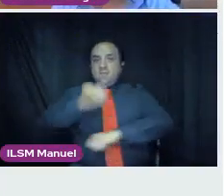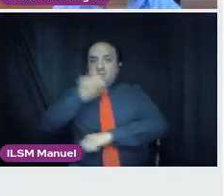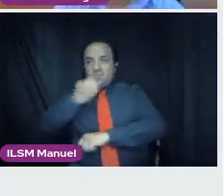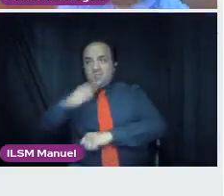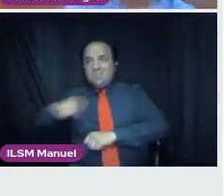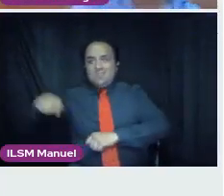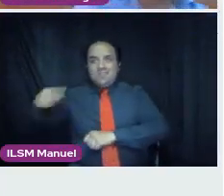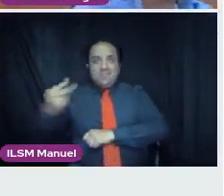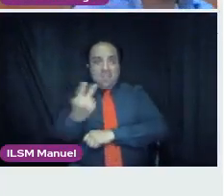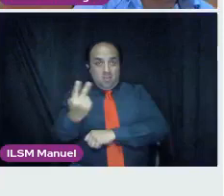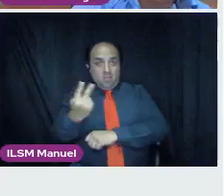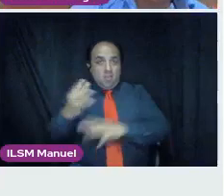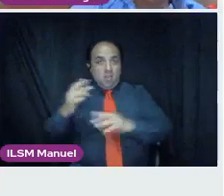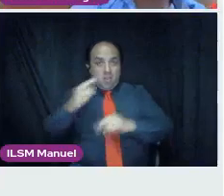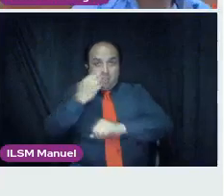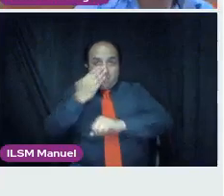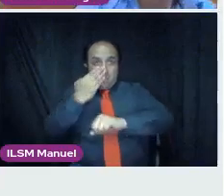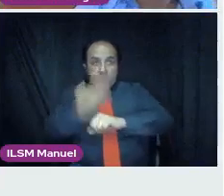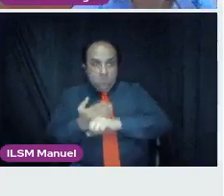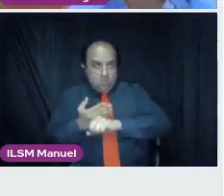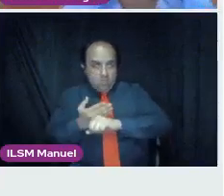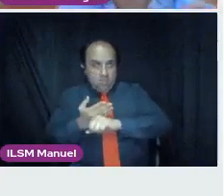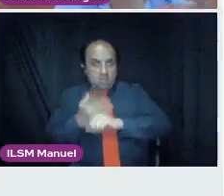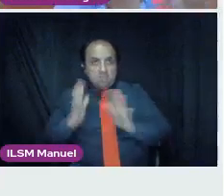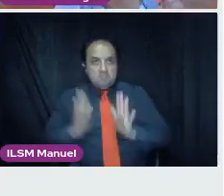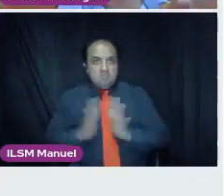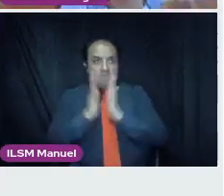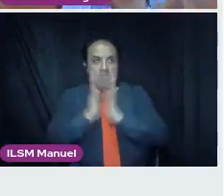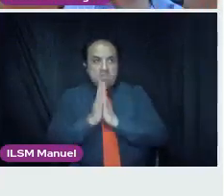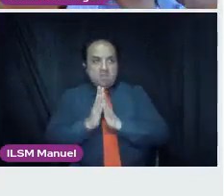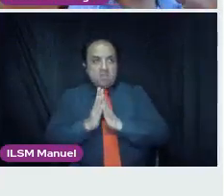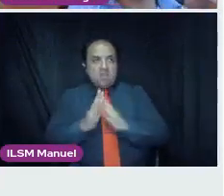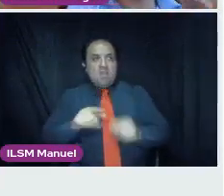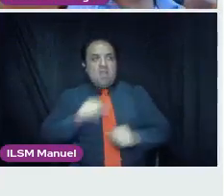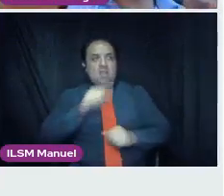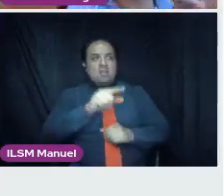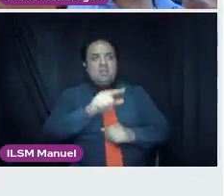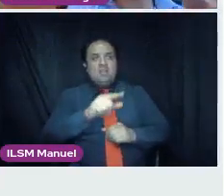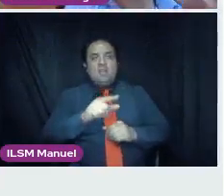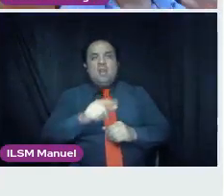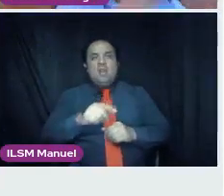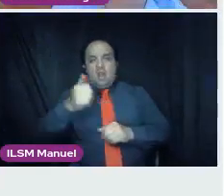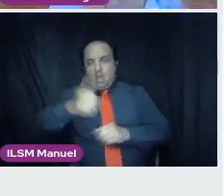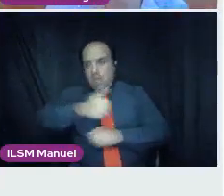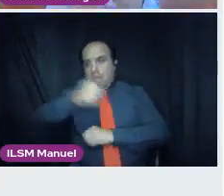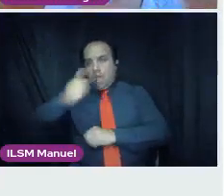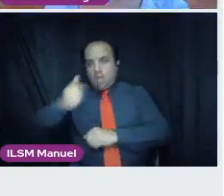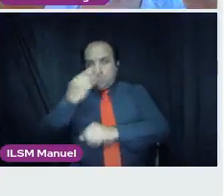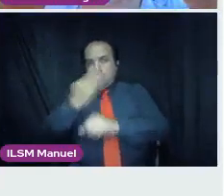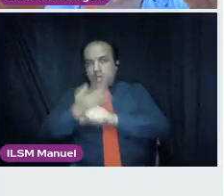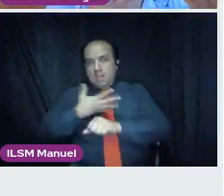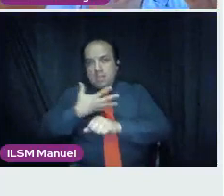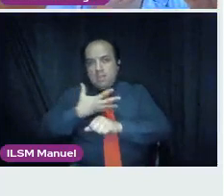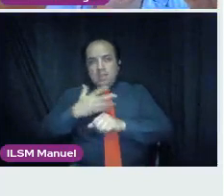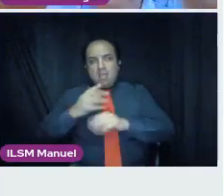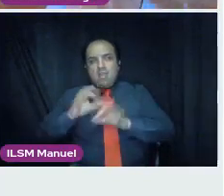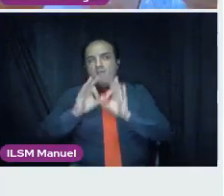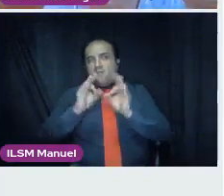protagonistas de la construcción de sus roles. Es decir, si hay como